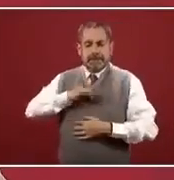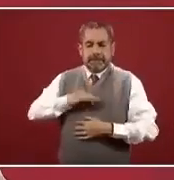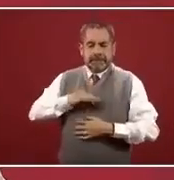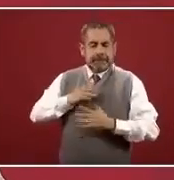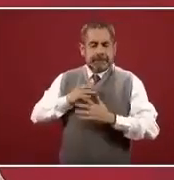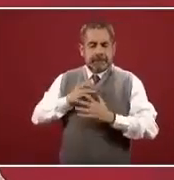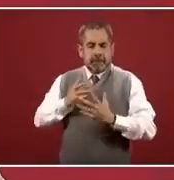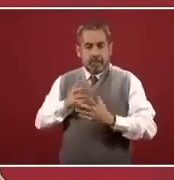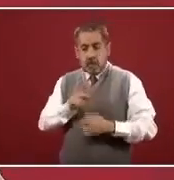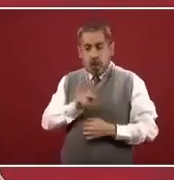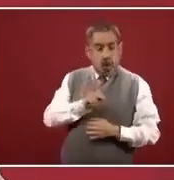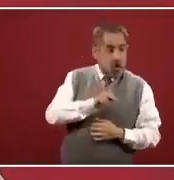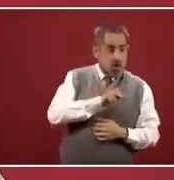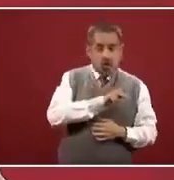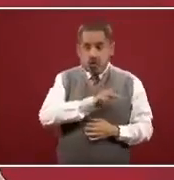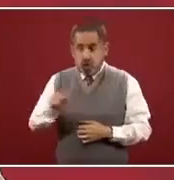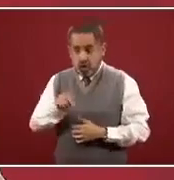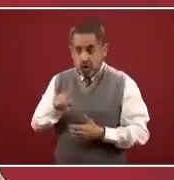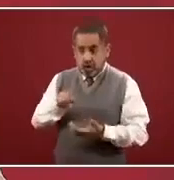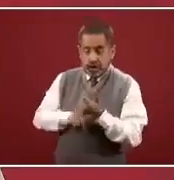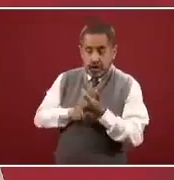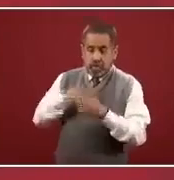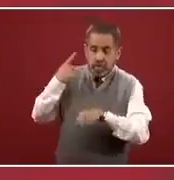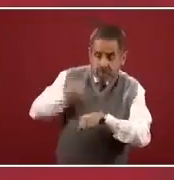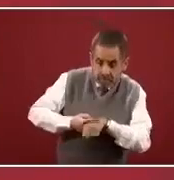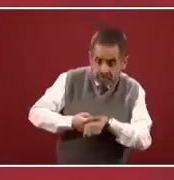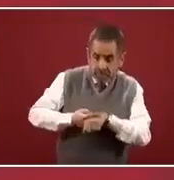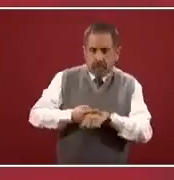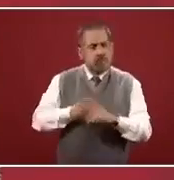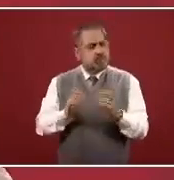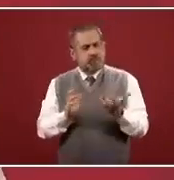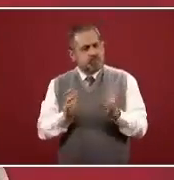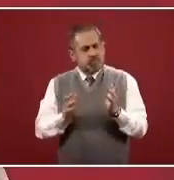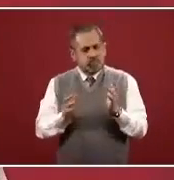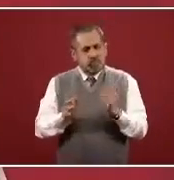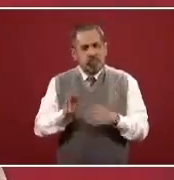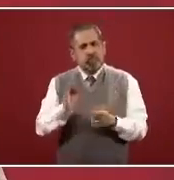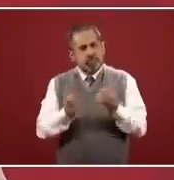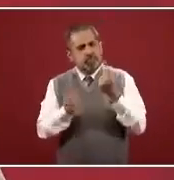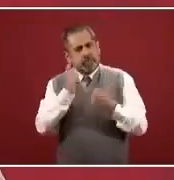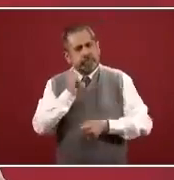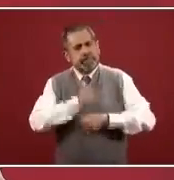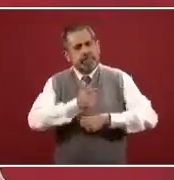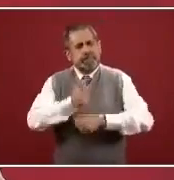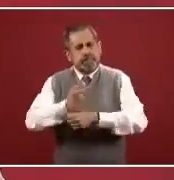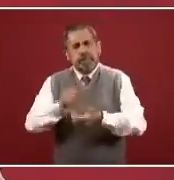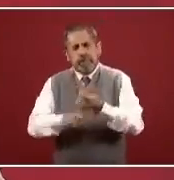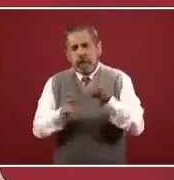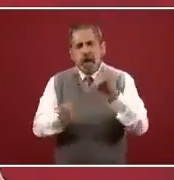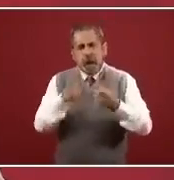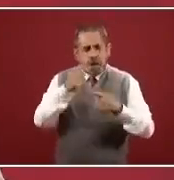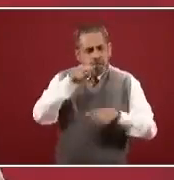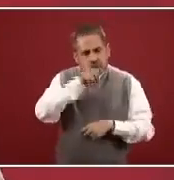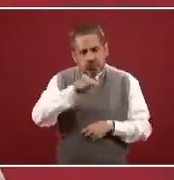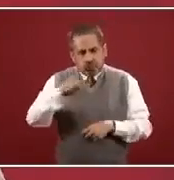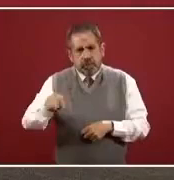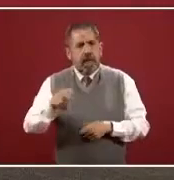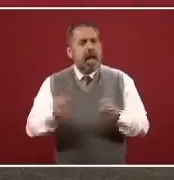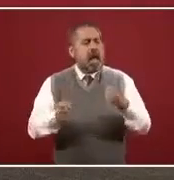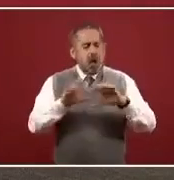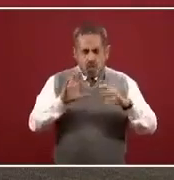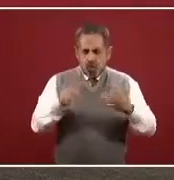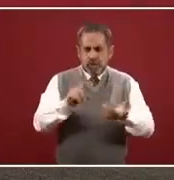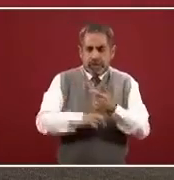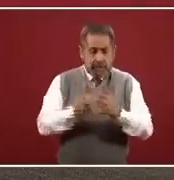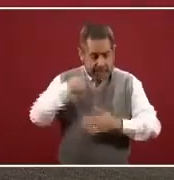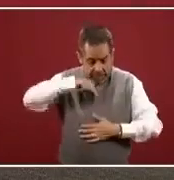las personas desarrollan la enfermedad. Ya hemos visto en los hallazgos de estos primeros casos cómo hemos tenido portadores que en su momento